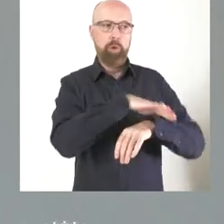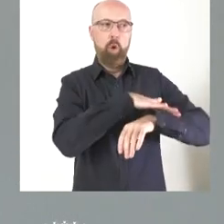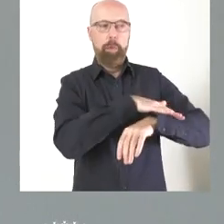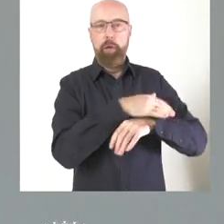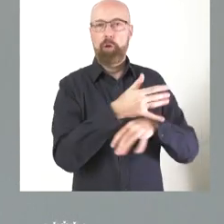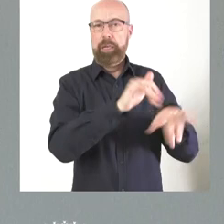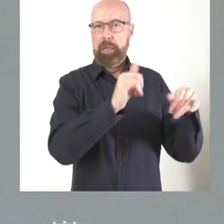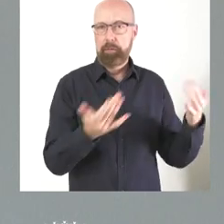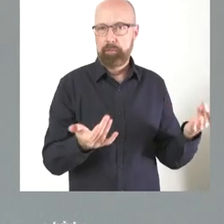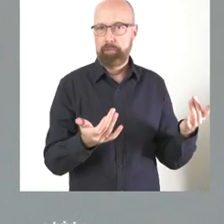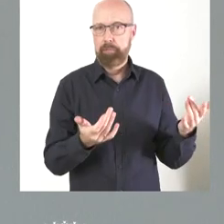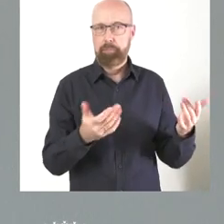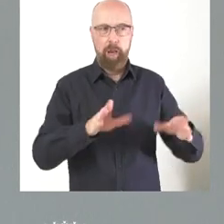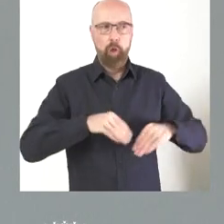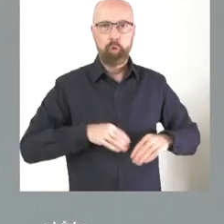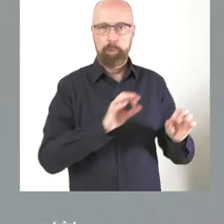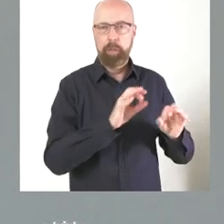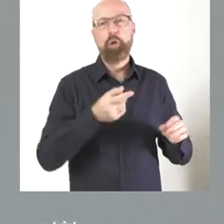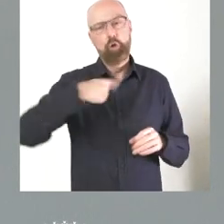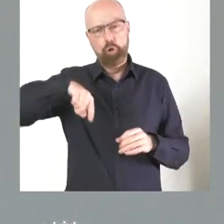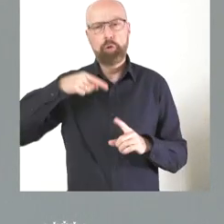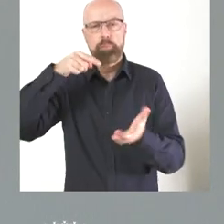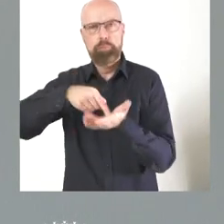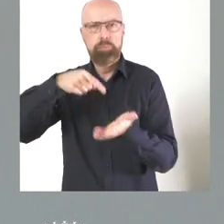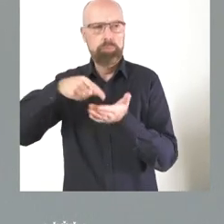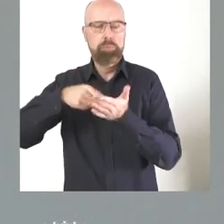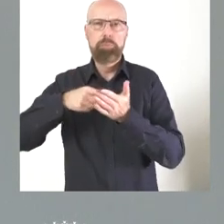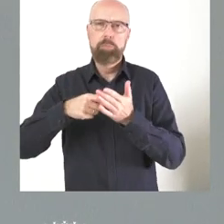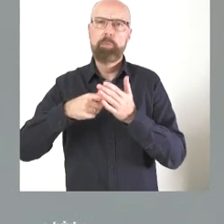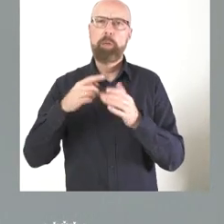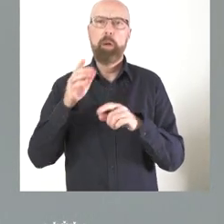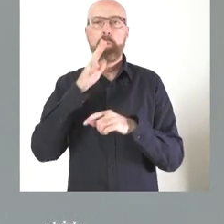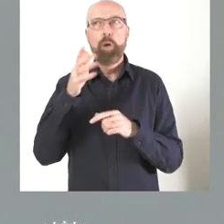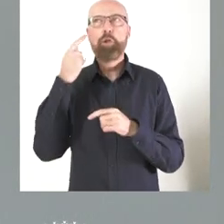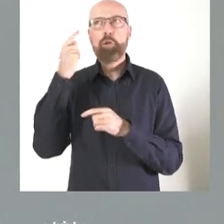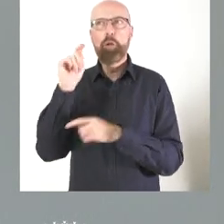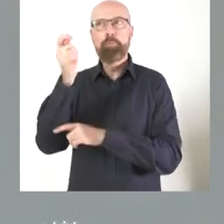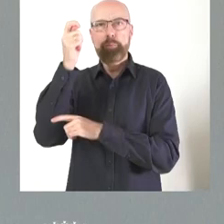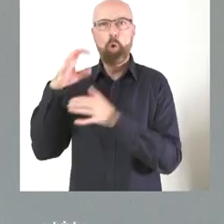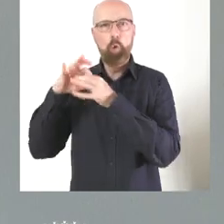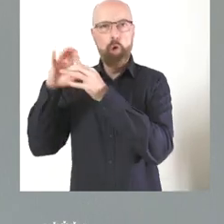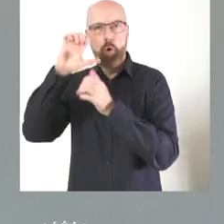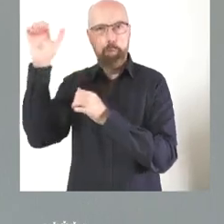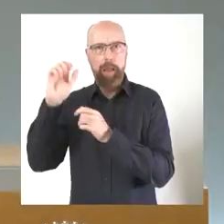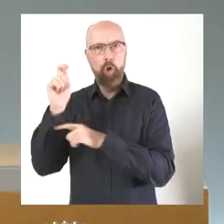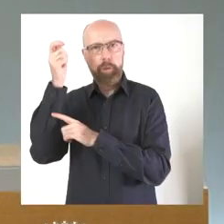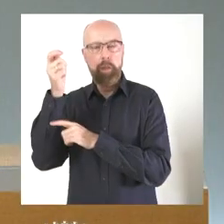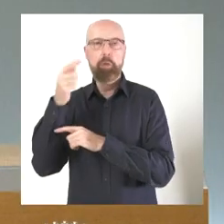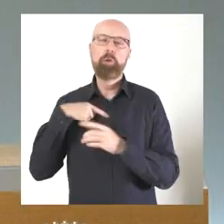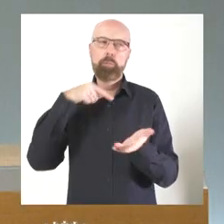para que esto se lleve a cabo porque para eso conseguimos ante la Unión Europea Este cambio en las directrices y en esta materia